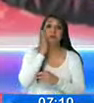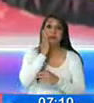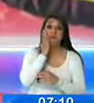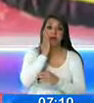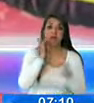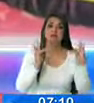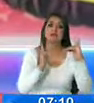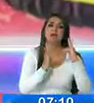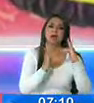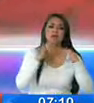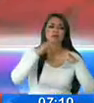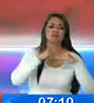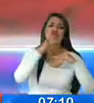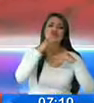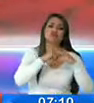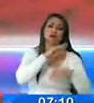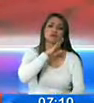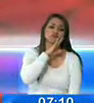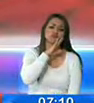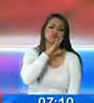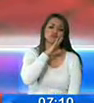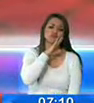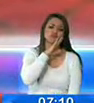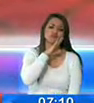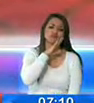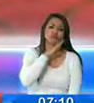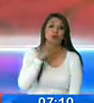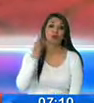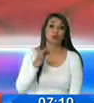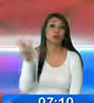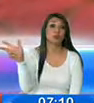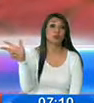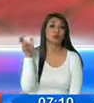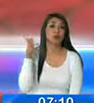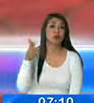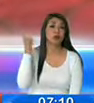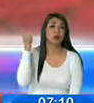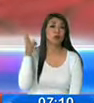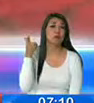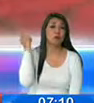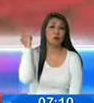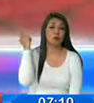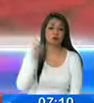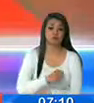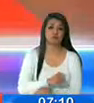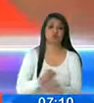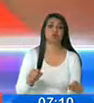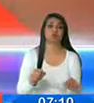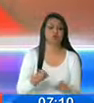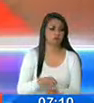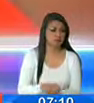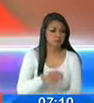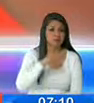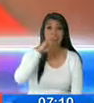encontraban en la cama. Lo último que recuerdan es haber escuchado 2 disparos y acto seguido. El infante gritó que algo